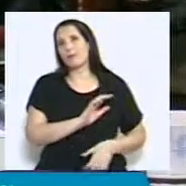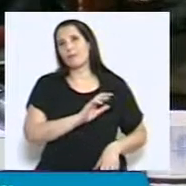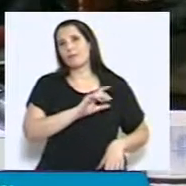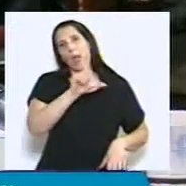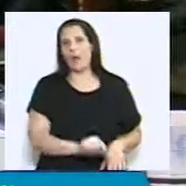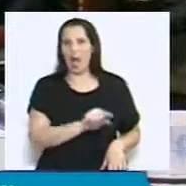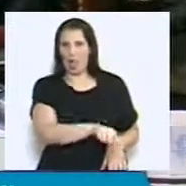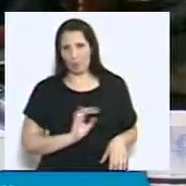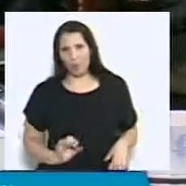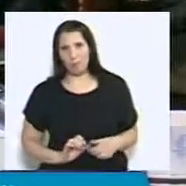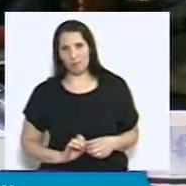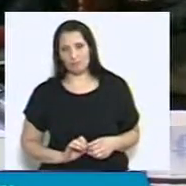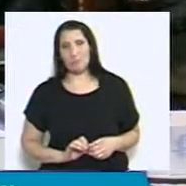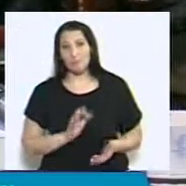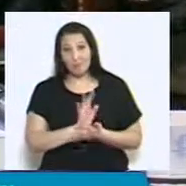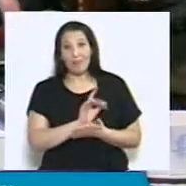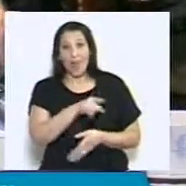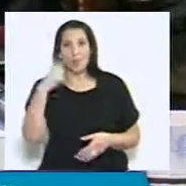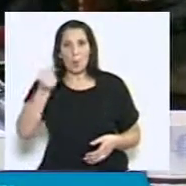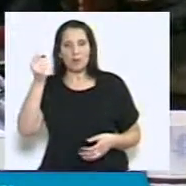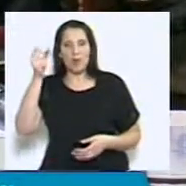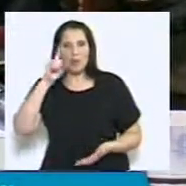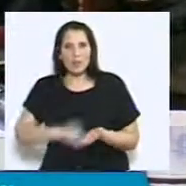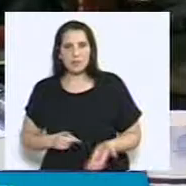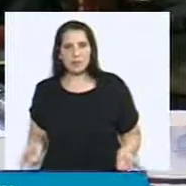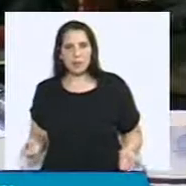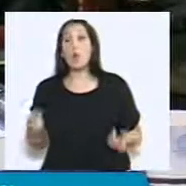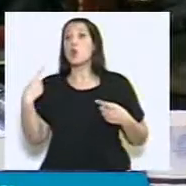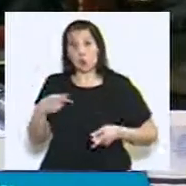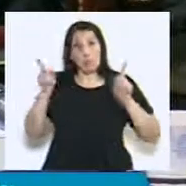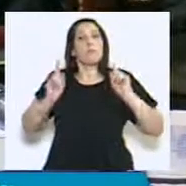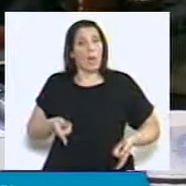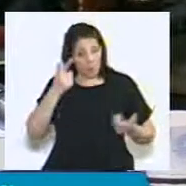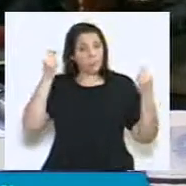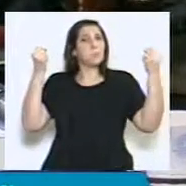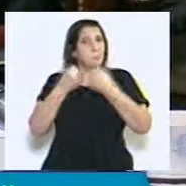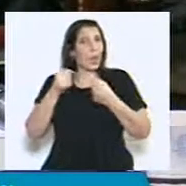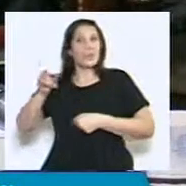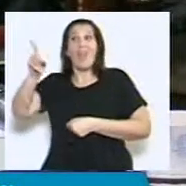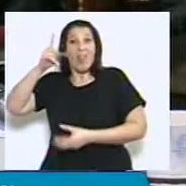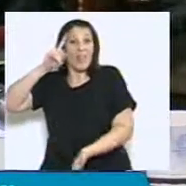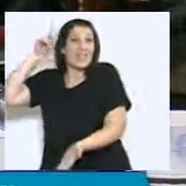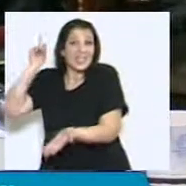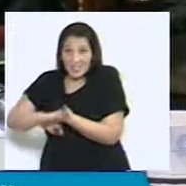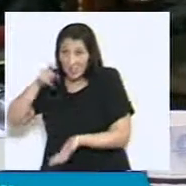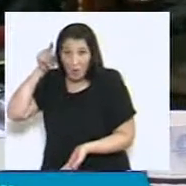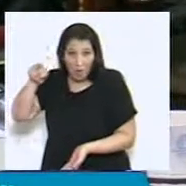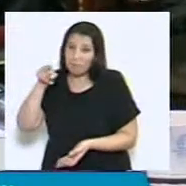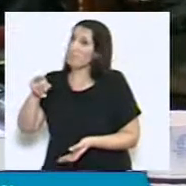Entonces, esto es lo trascendente del fallo, con lo cual nosotros también coincidimos en que el fallo ese